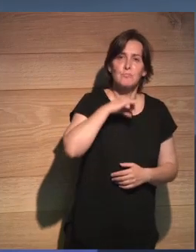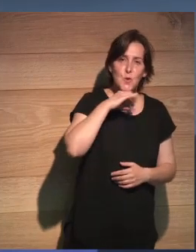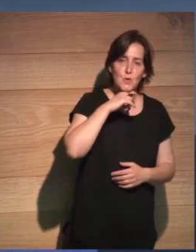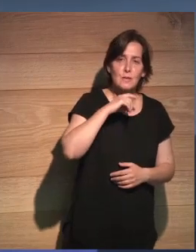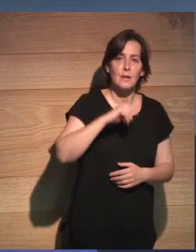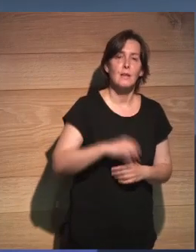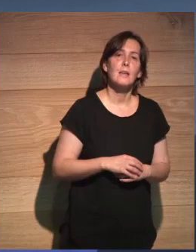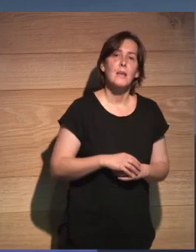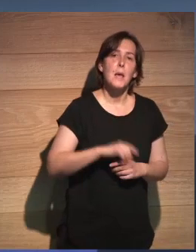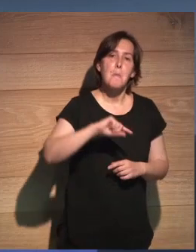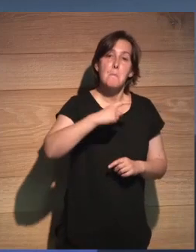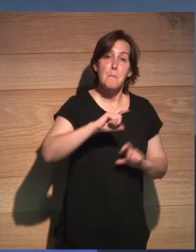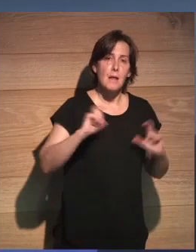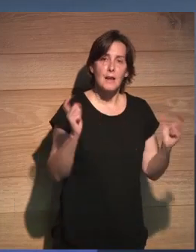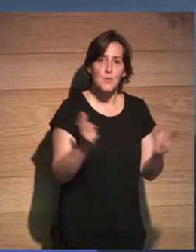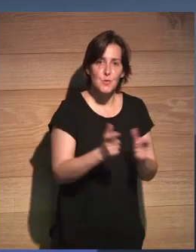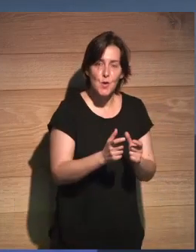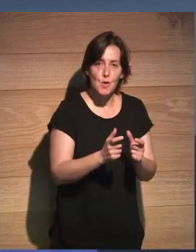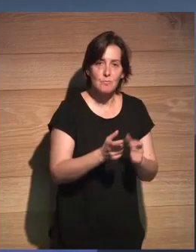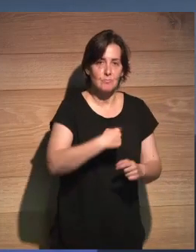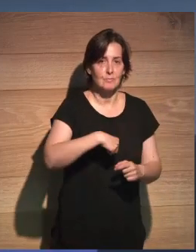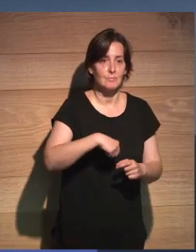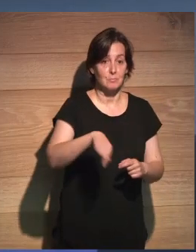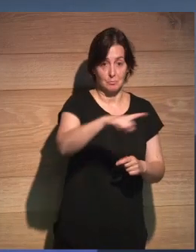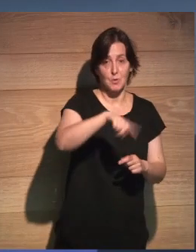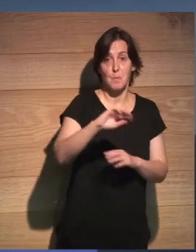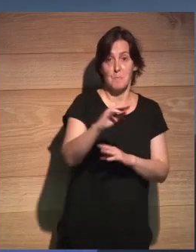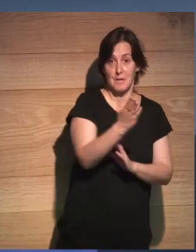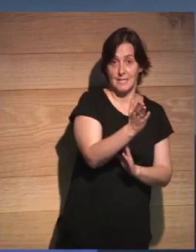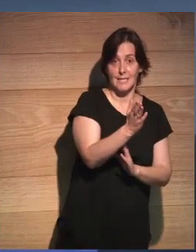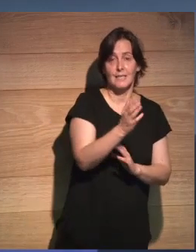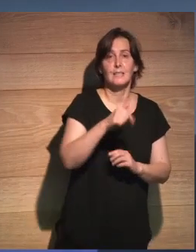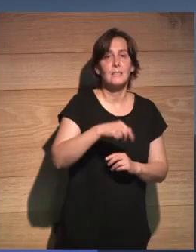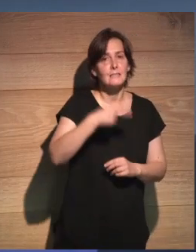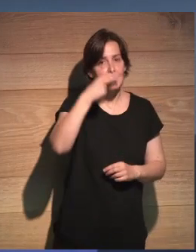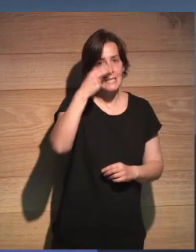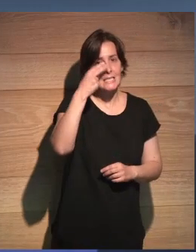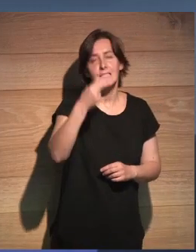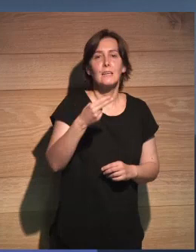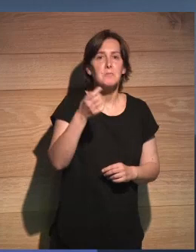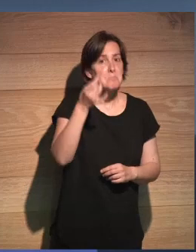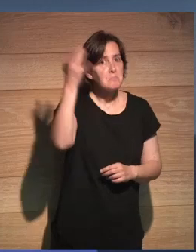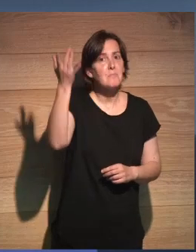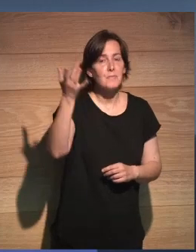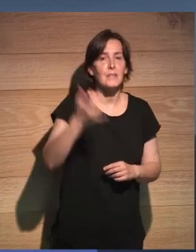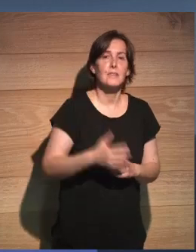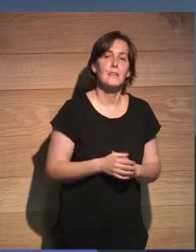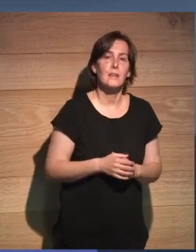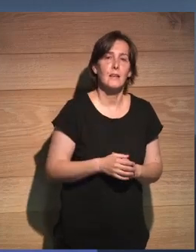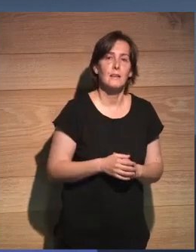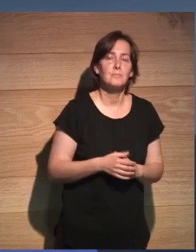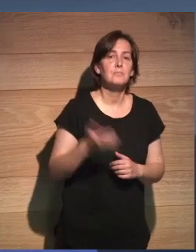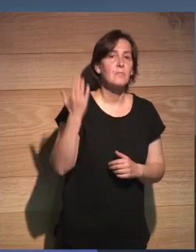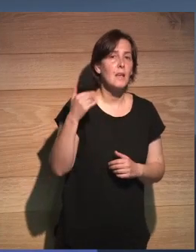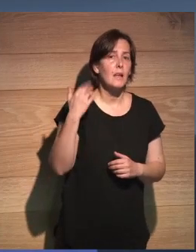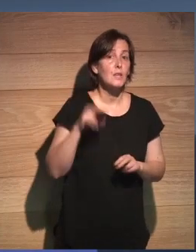aquella primera reunión en la que nos presentasteis esta interesantísima idea al por